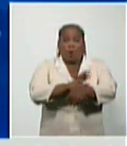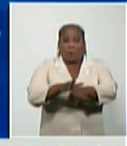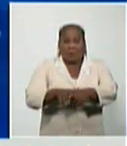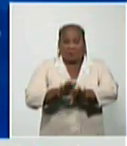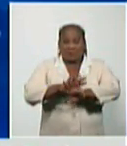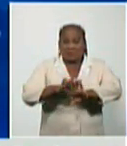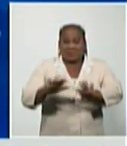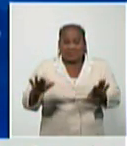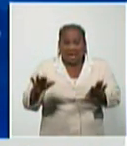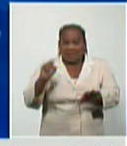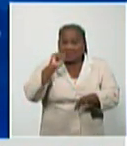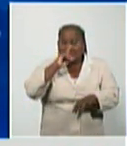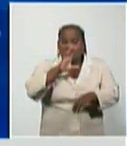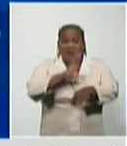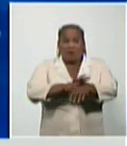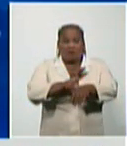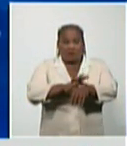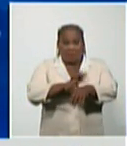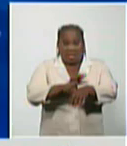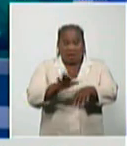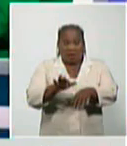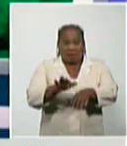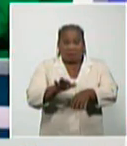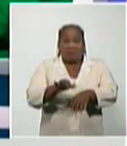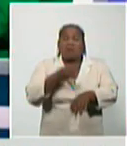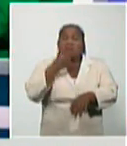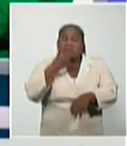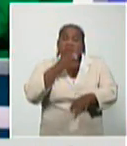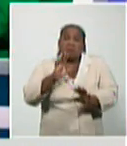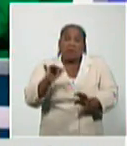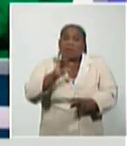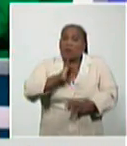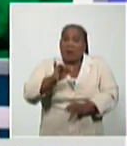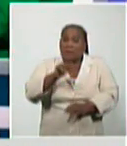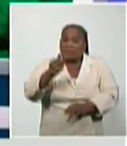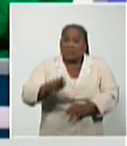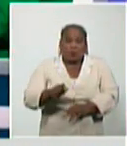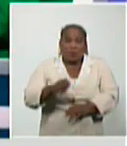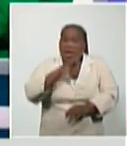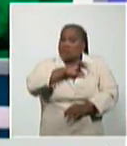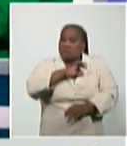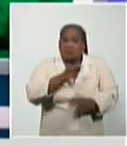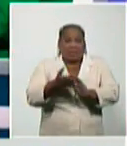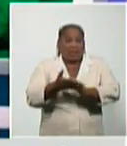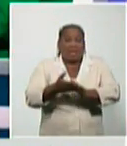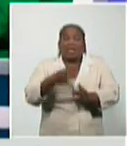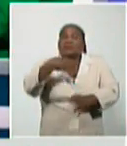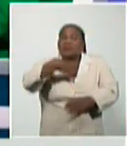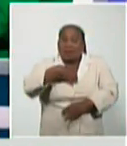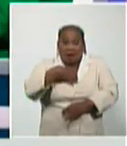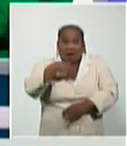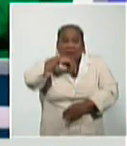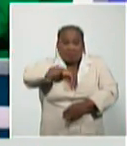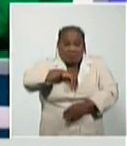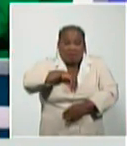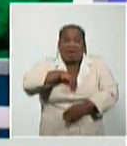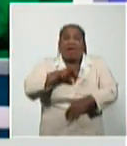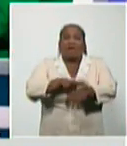pasar hasta asintomático en esa persona. Y vamos a aprovechar un trabajo